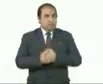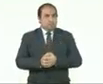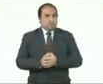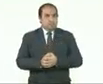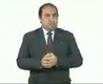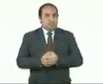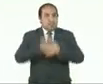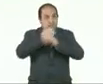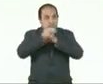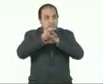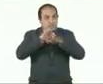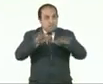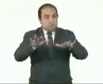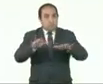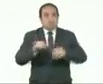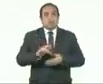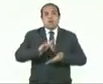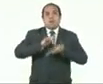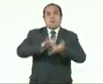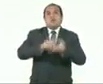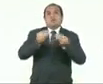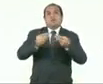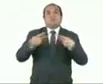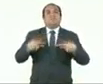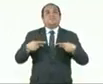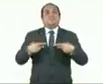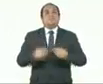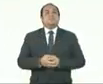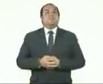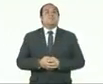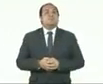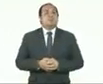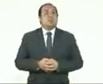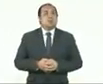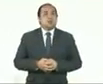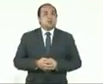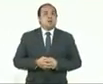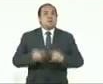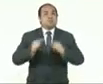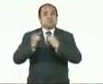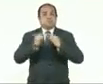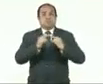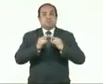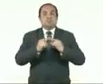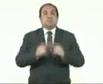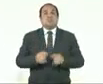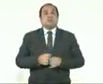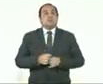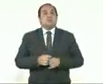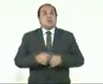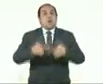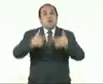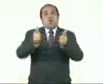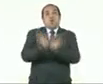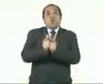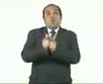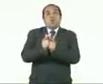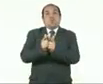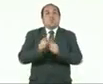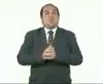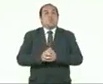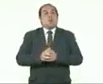se difunde con el apoyo de muchos brigadistas, de la Brigada por la Paz y ahora también de